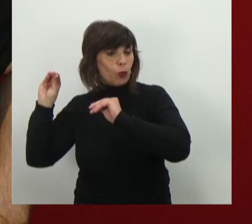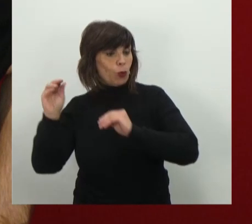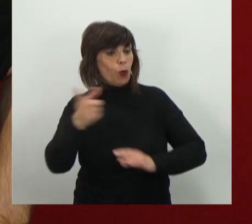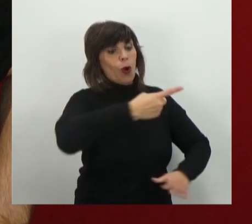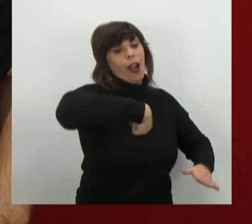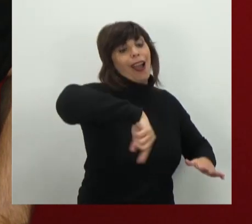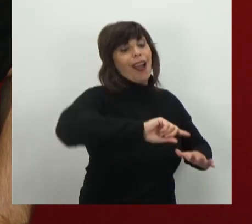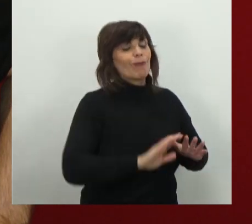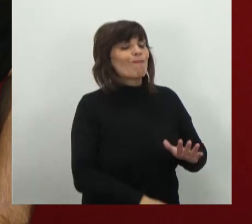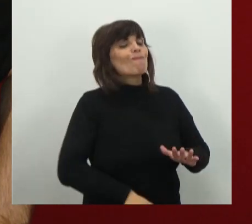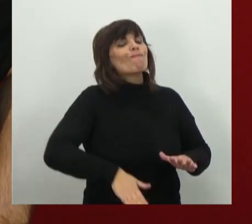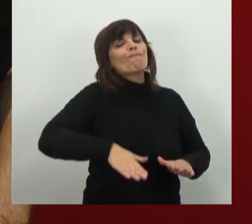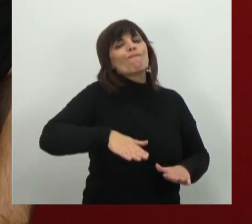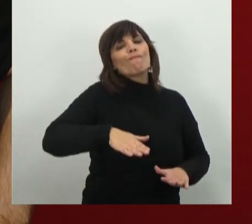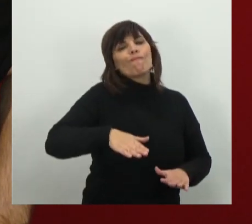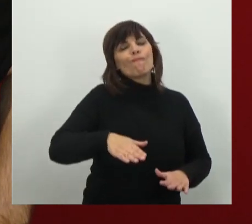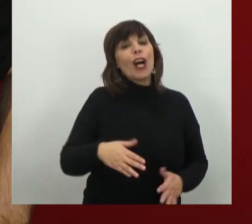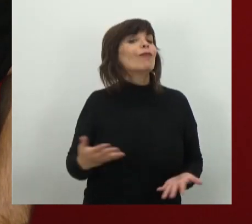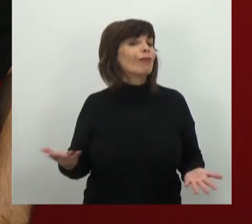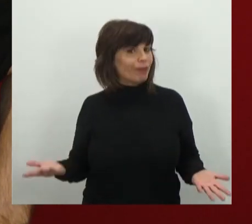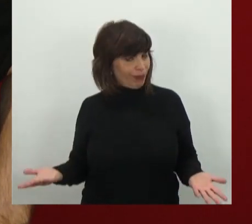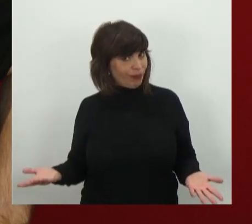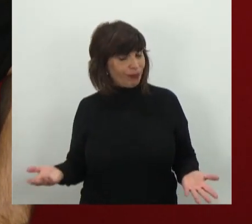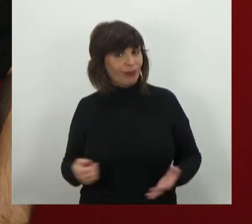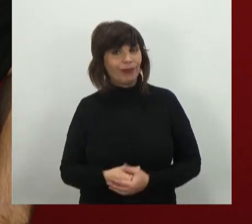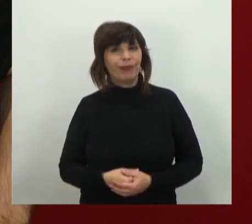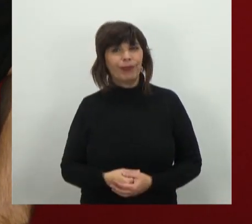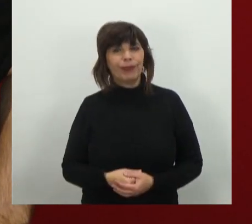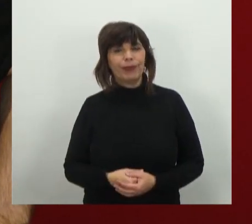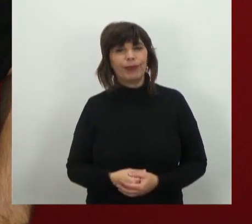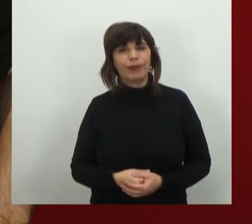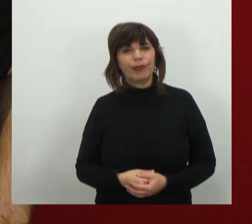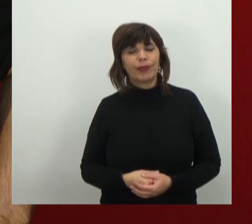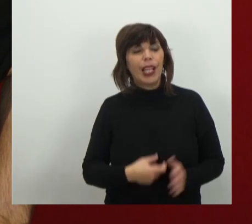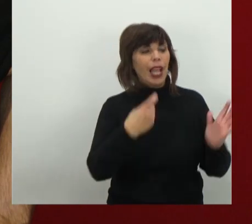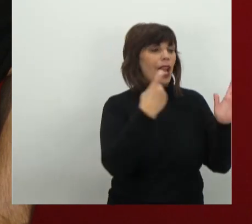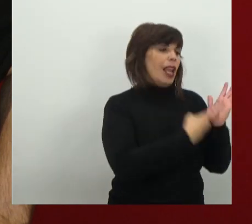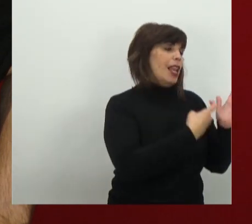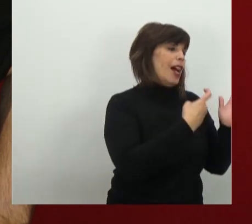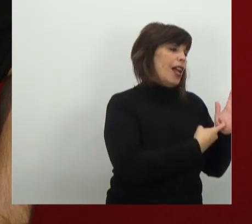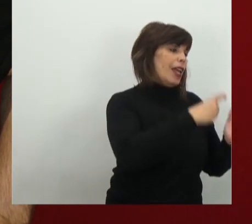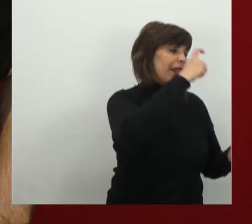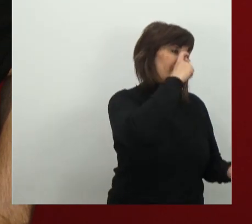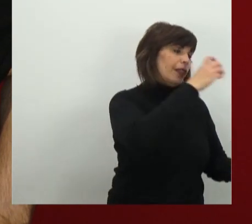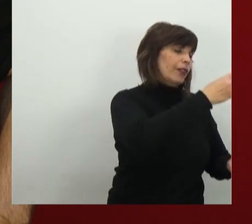la comparación, la diferencia entre la ley del Antiguo Testamento y la